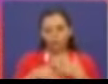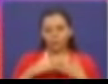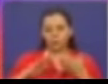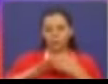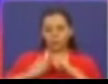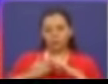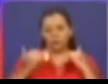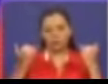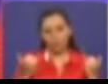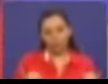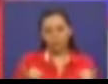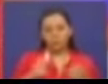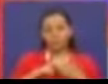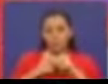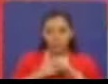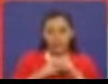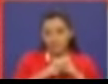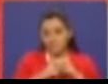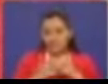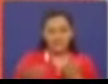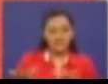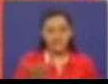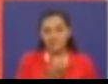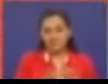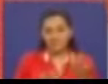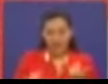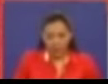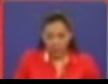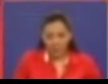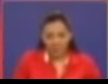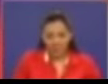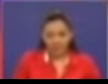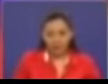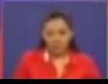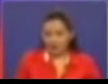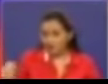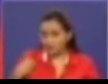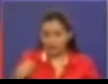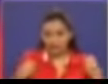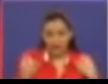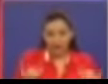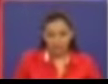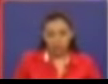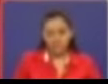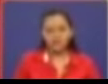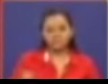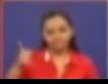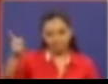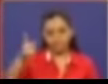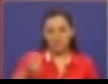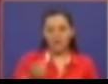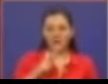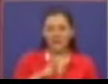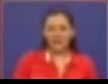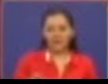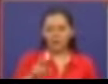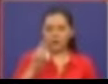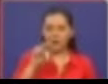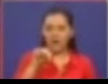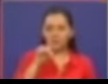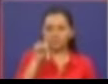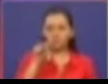que están siendo afectadas en este momento, en este preciso momento, por el desbordamiento del río Ansu, uno de los